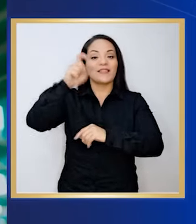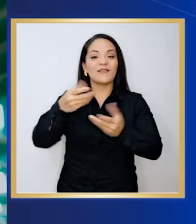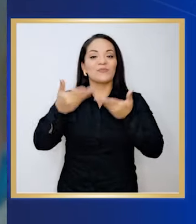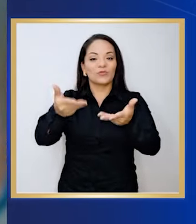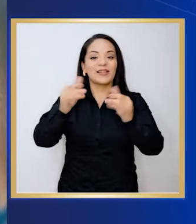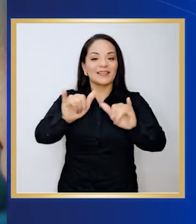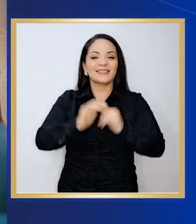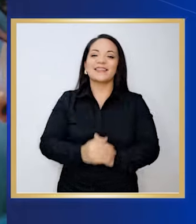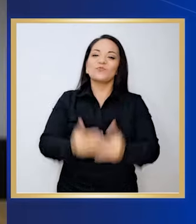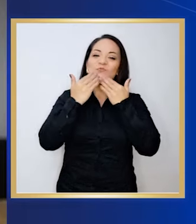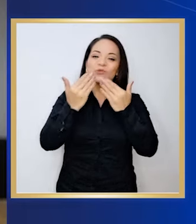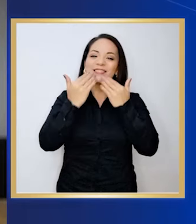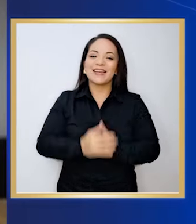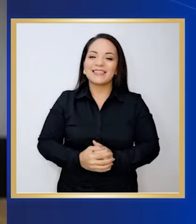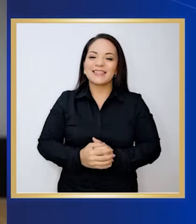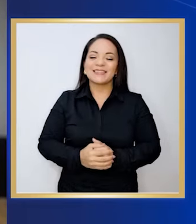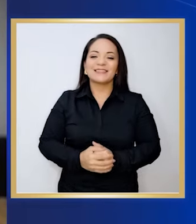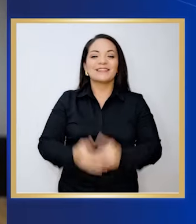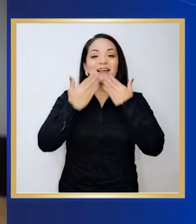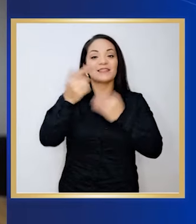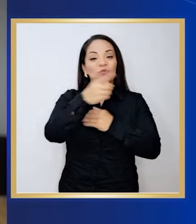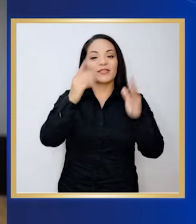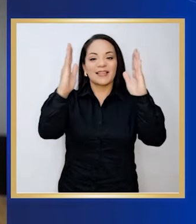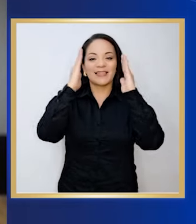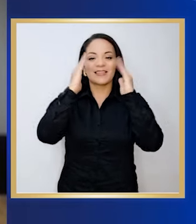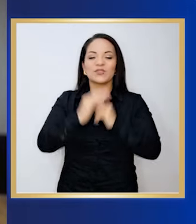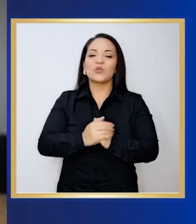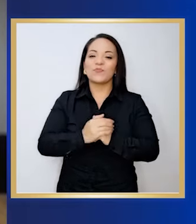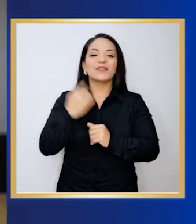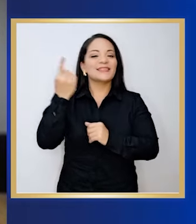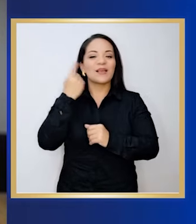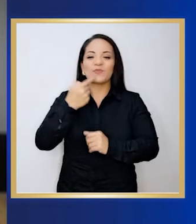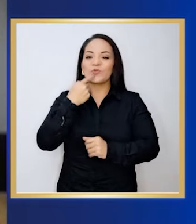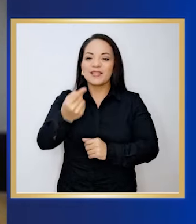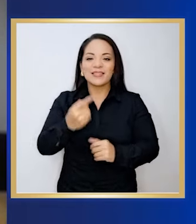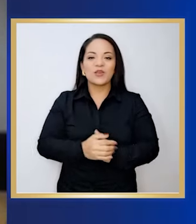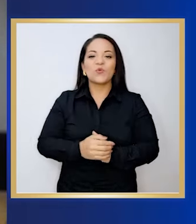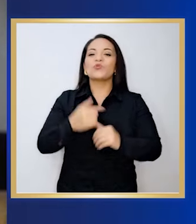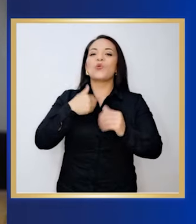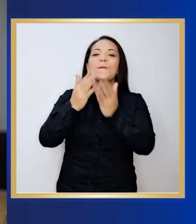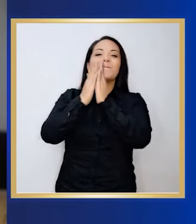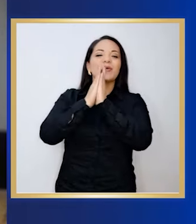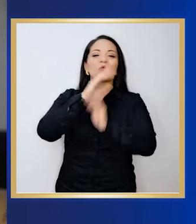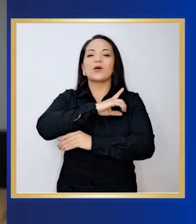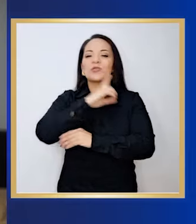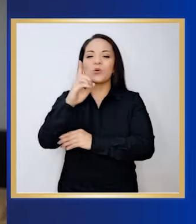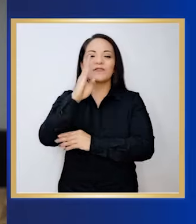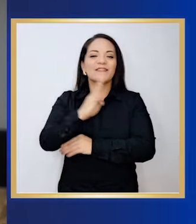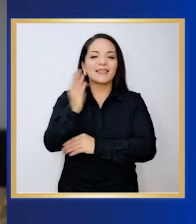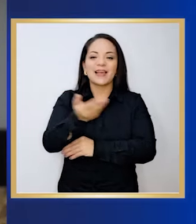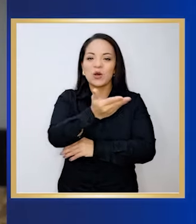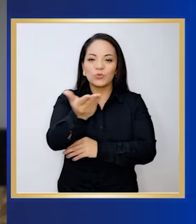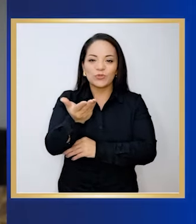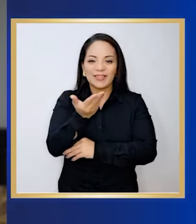merecemos estar Muchísimas gracias Les agradezco su atención Y como siempre Le pido a Dios